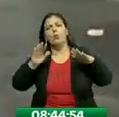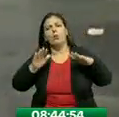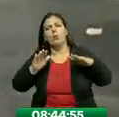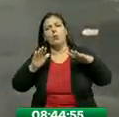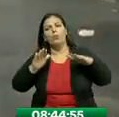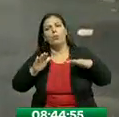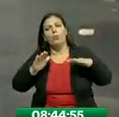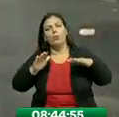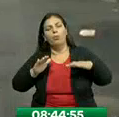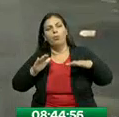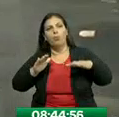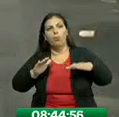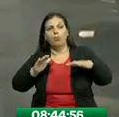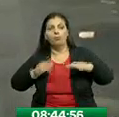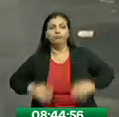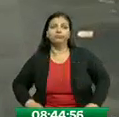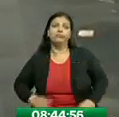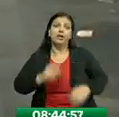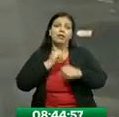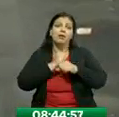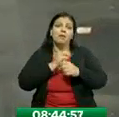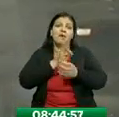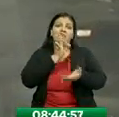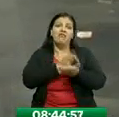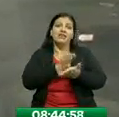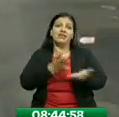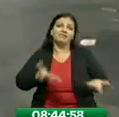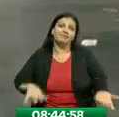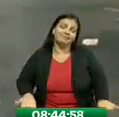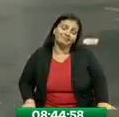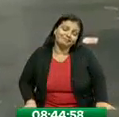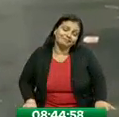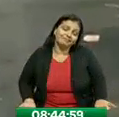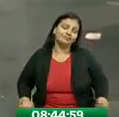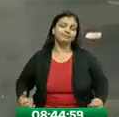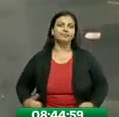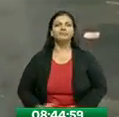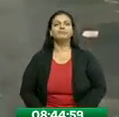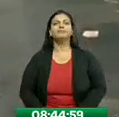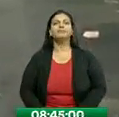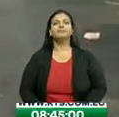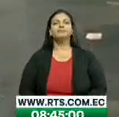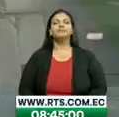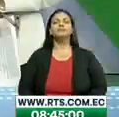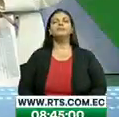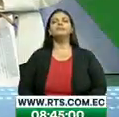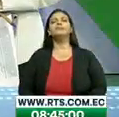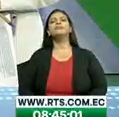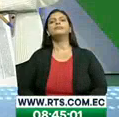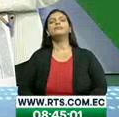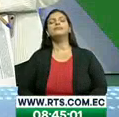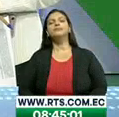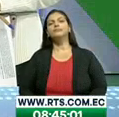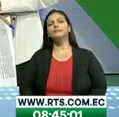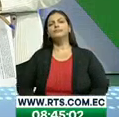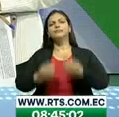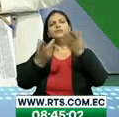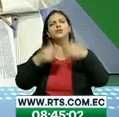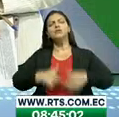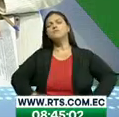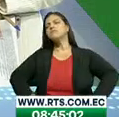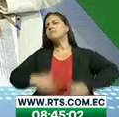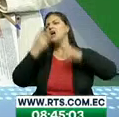sin asistir a sus lugares de destinos. Y es entonces el ambiente por acá. Queridos compañeros y amigos televidentes, llamamos a la calma